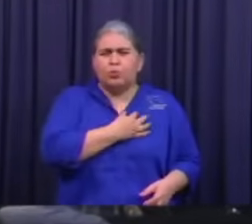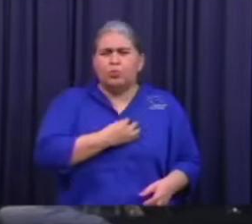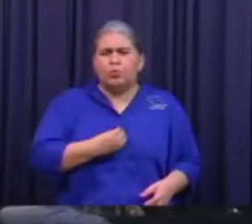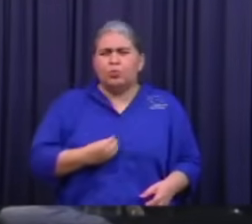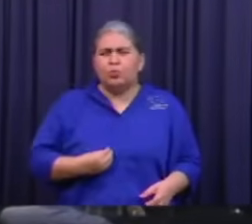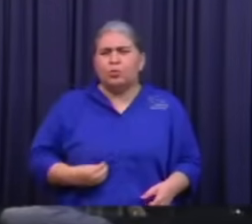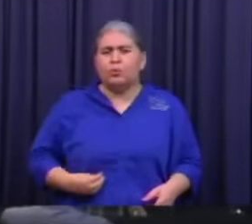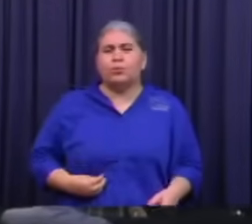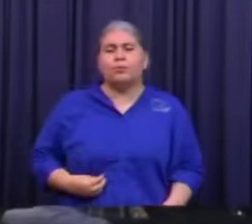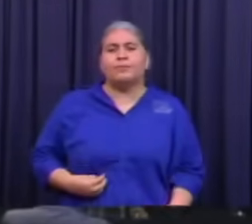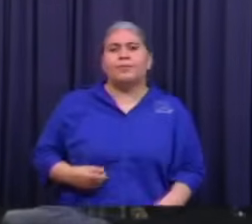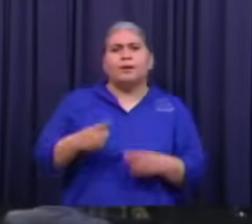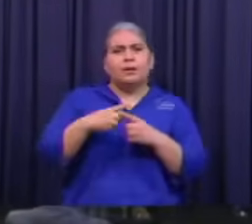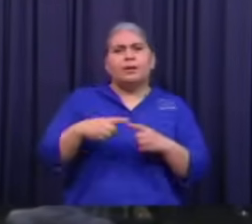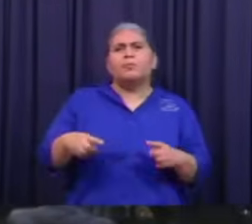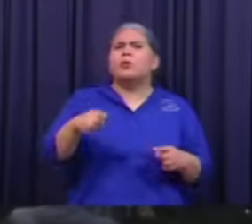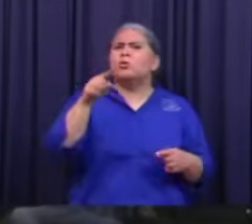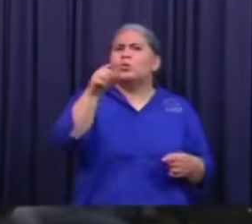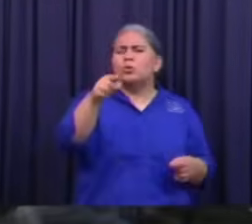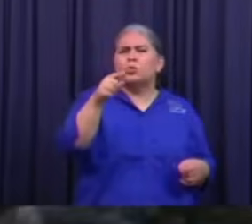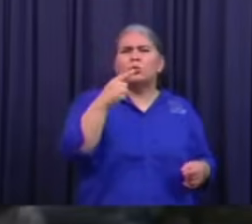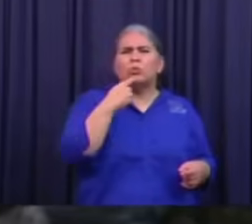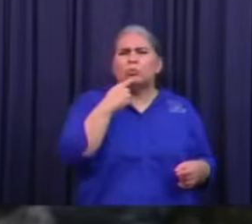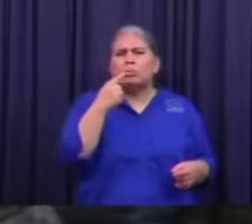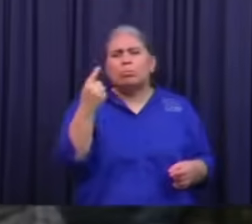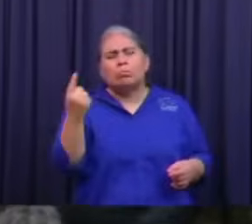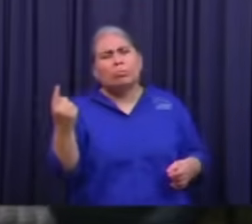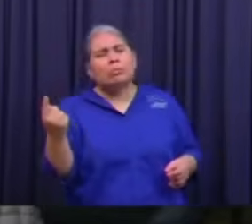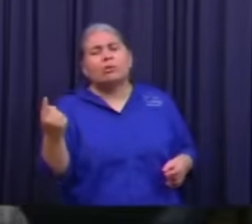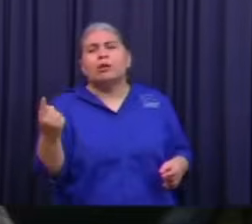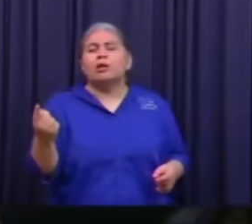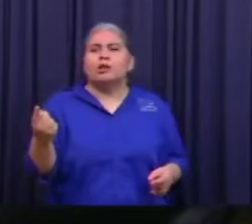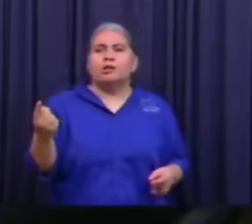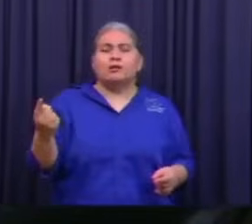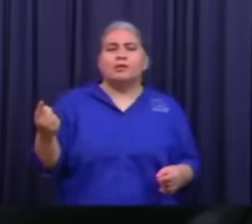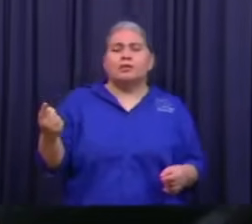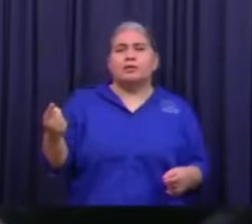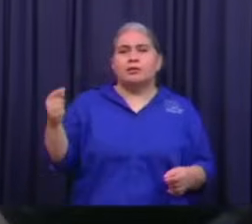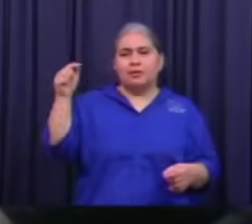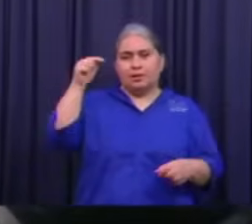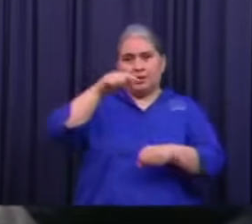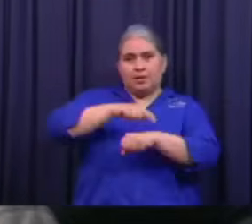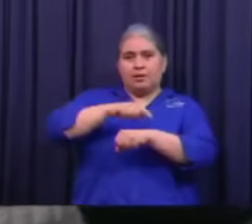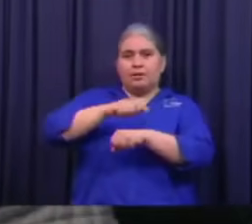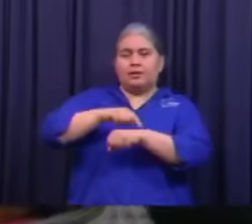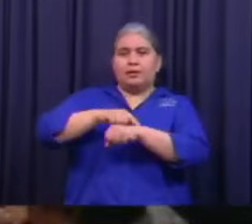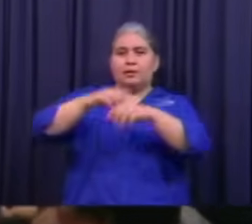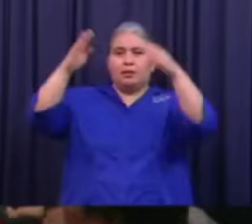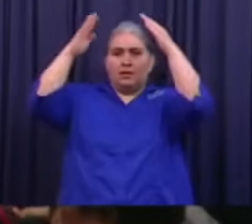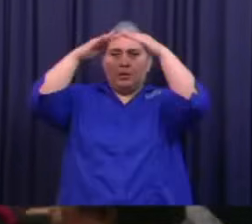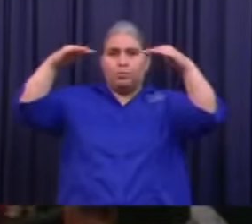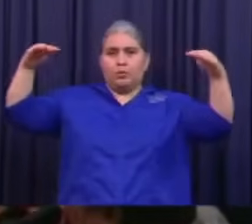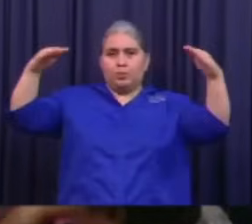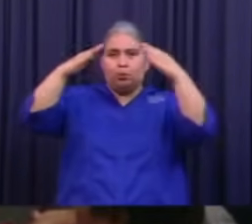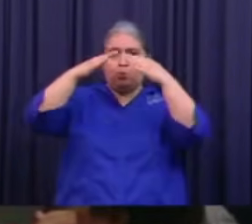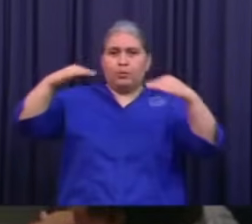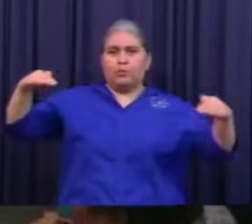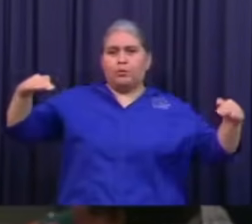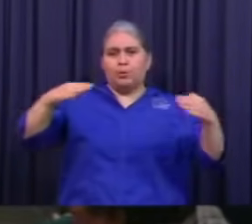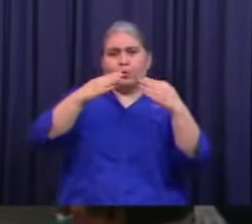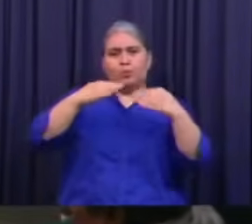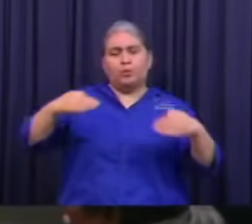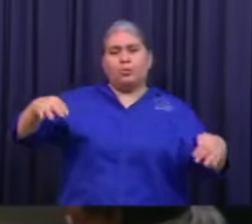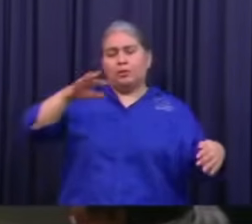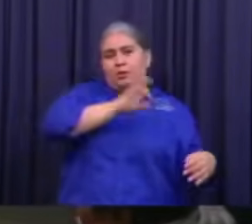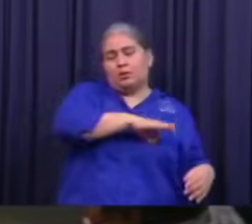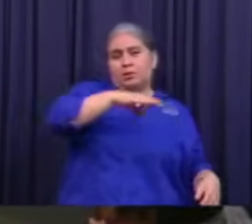usted habla alega y usted habla en contra de esta época porque le ministran espíritus de tristeza la gente ahora me dice que es